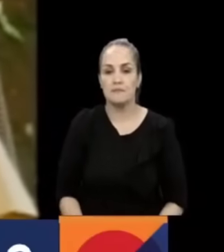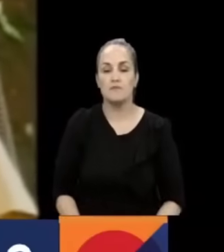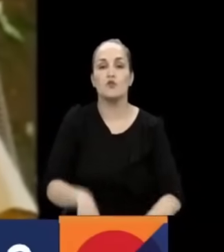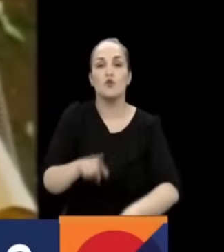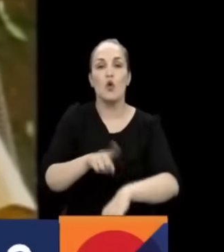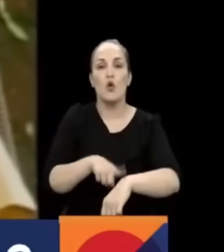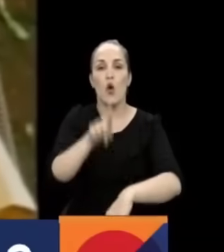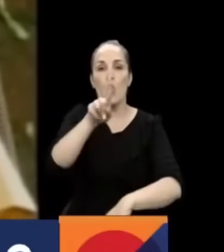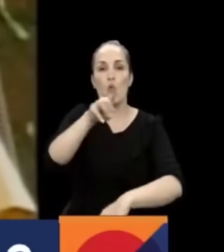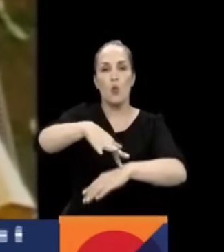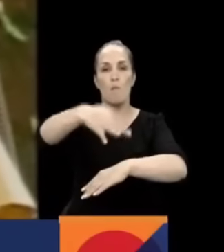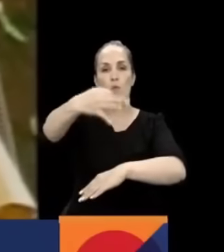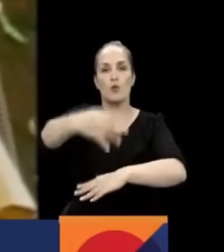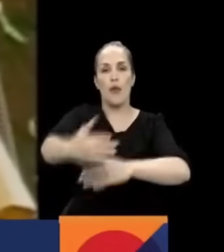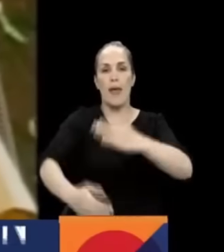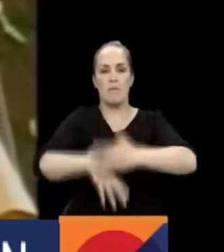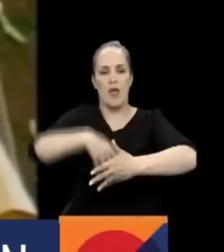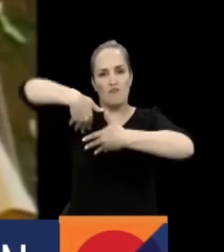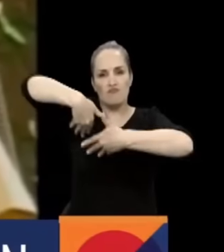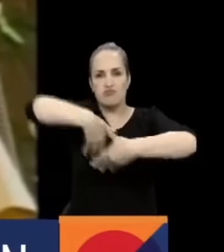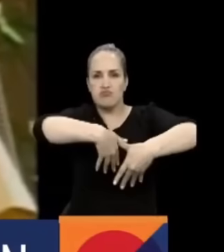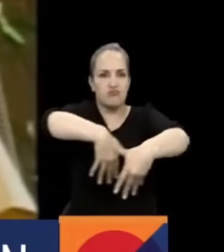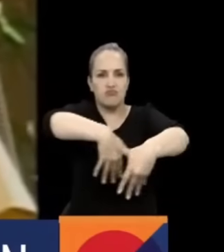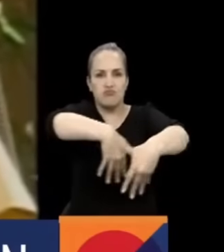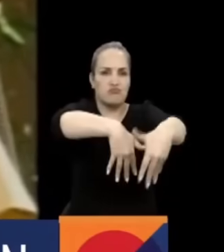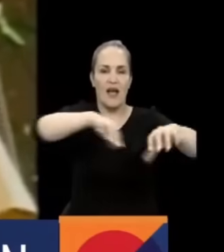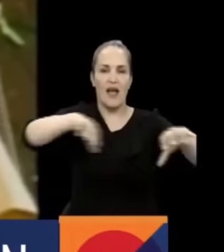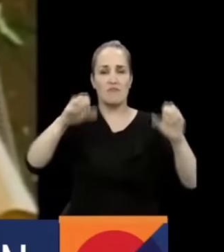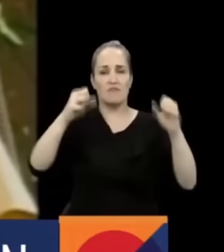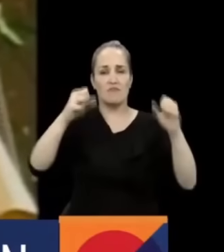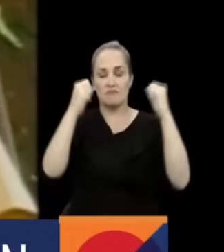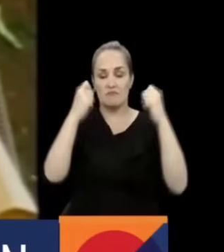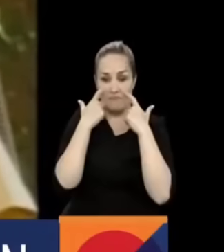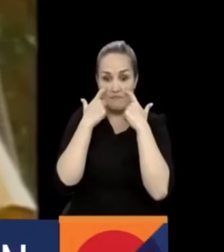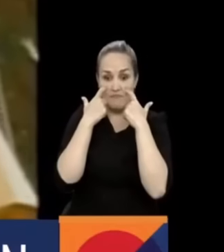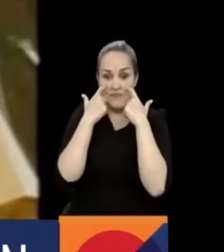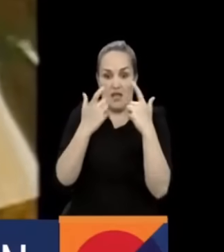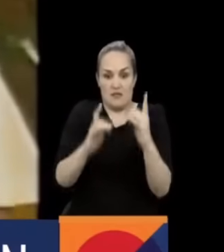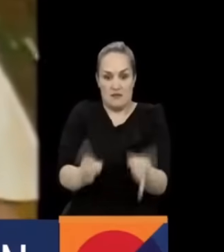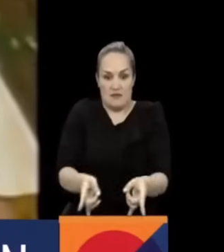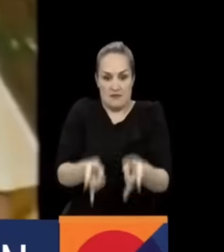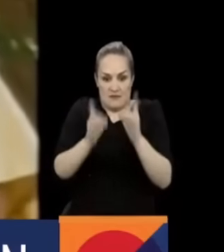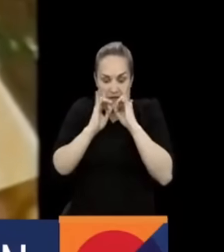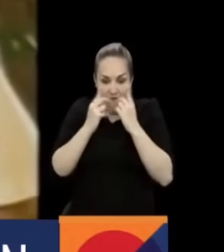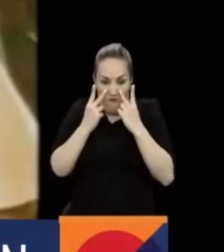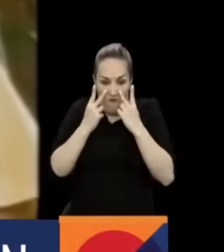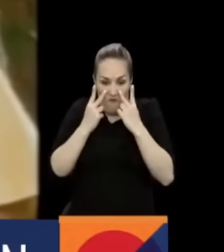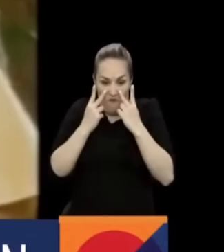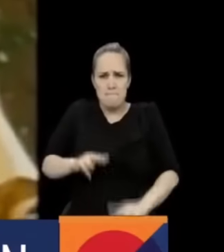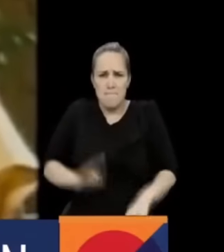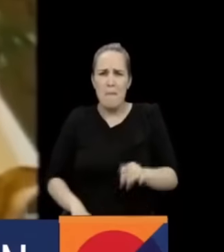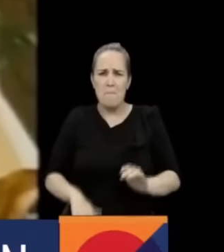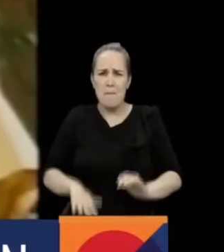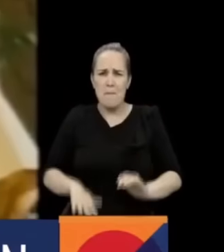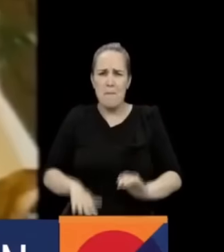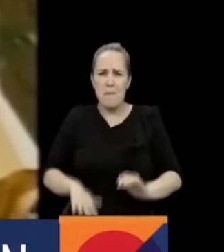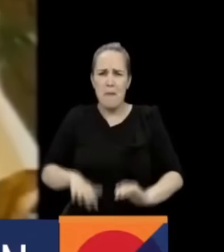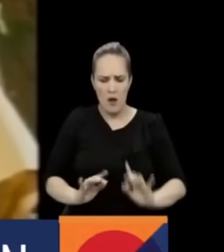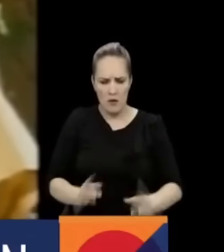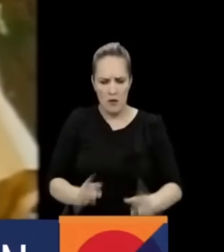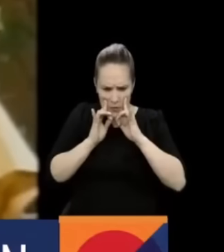desfile. Eso es algo tremendo, eso es cuando tú empiezas a oír esos tambores